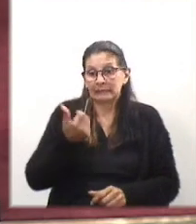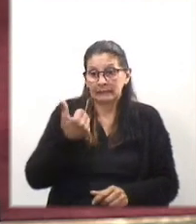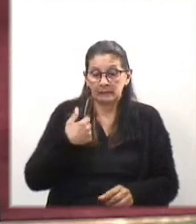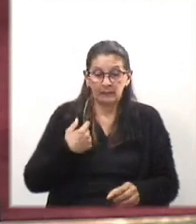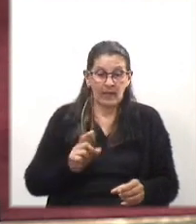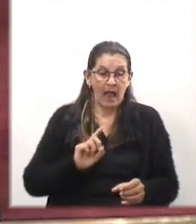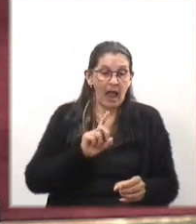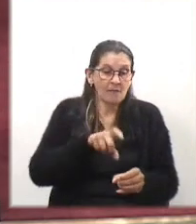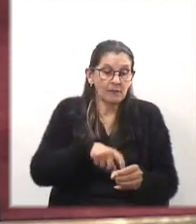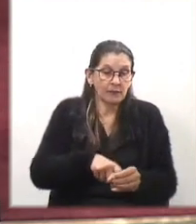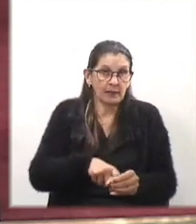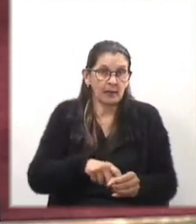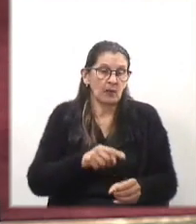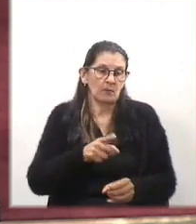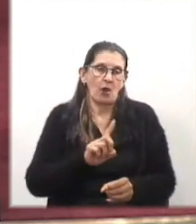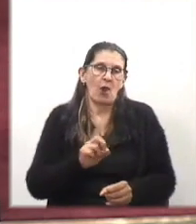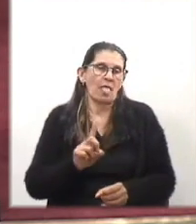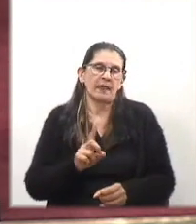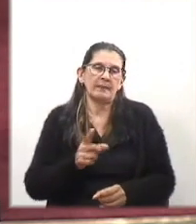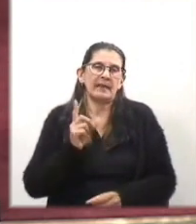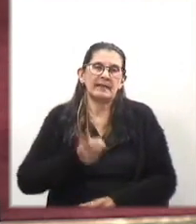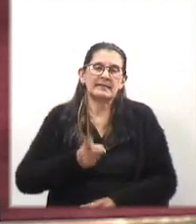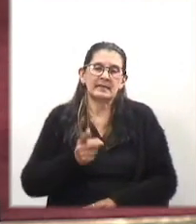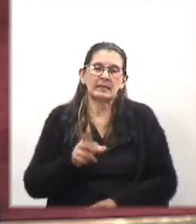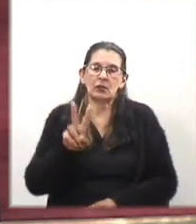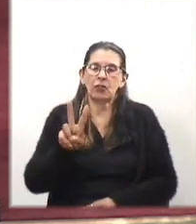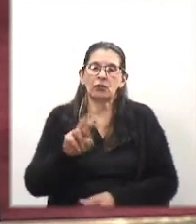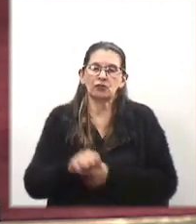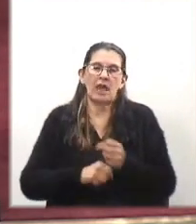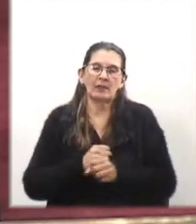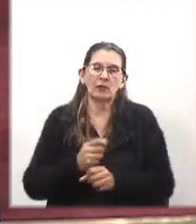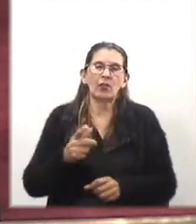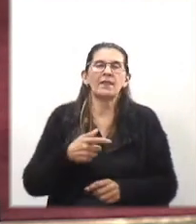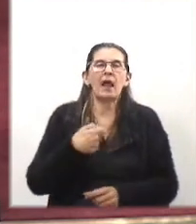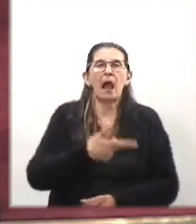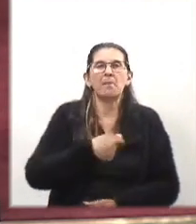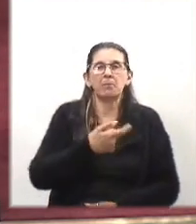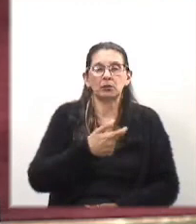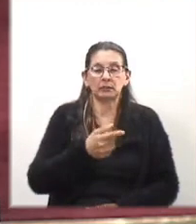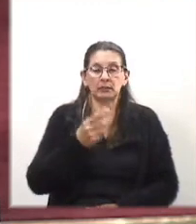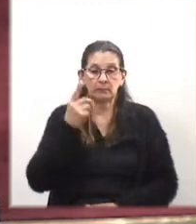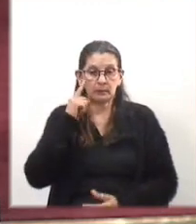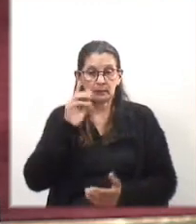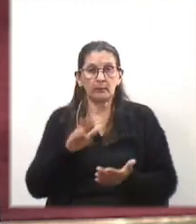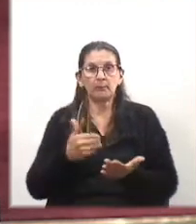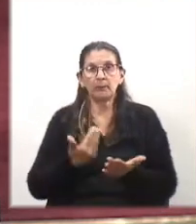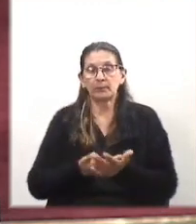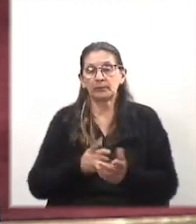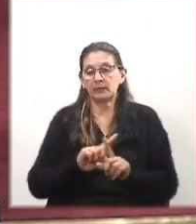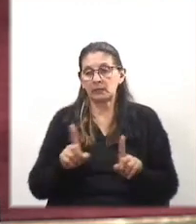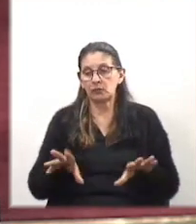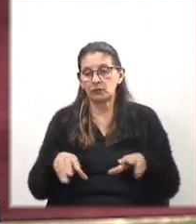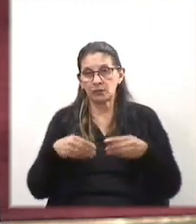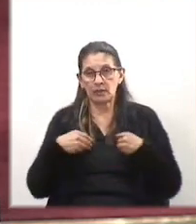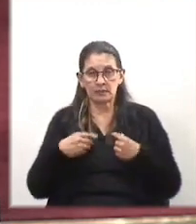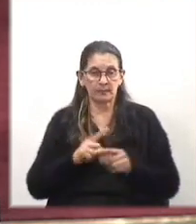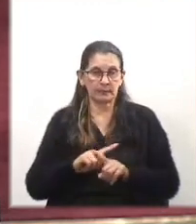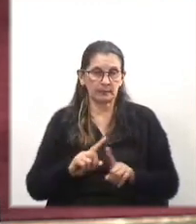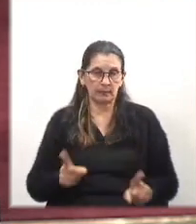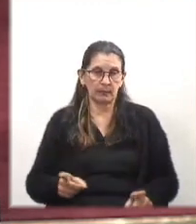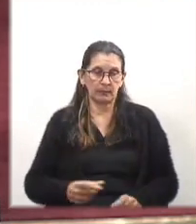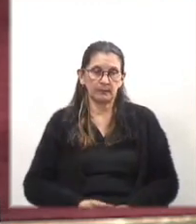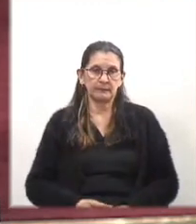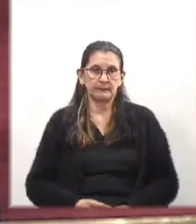caja, no se debería exigir 2 años de aporte. Propuesta que tampoco fue aceptada por el Poder